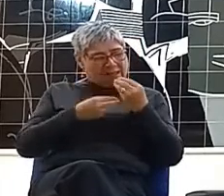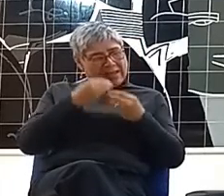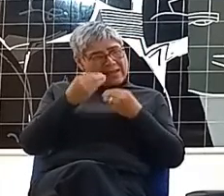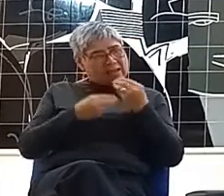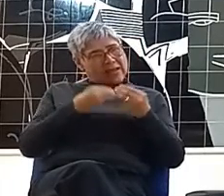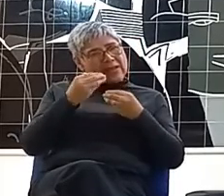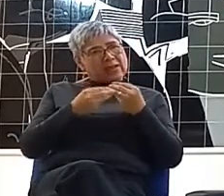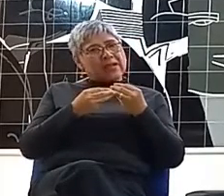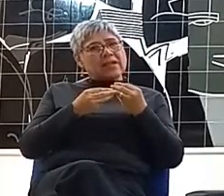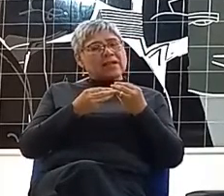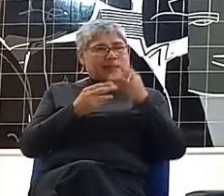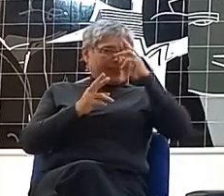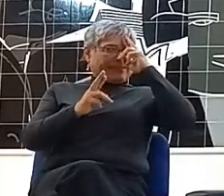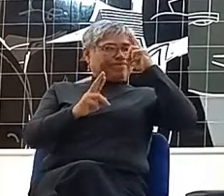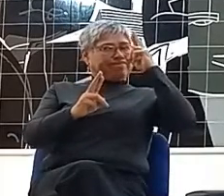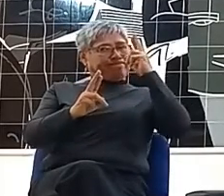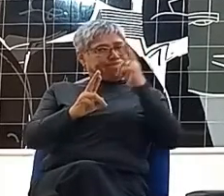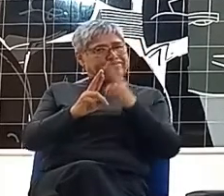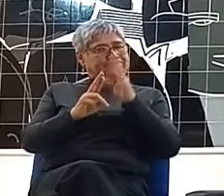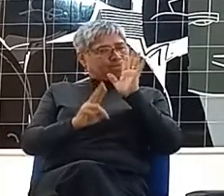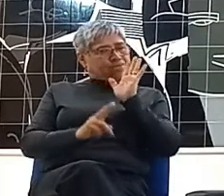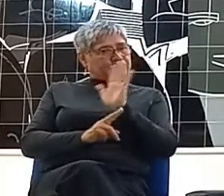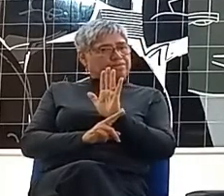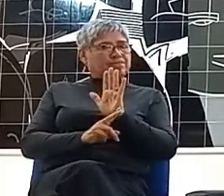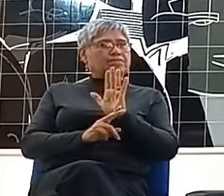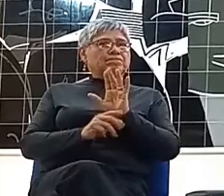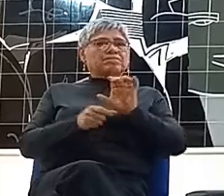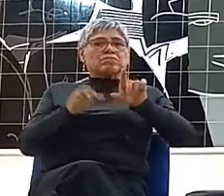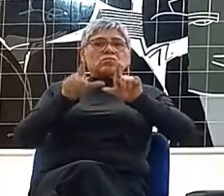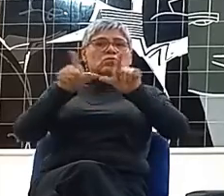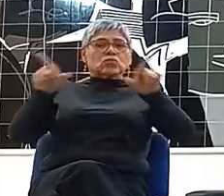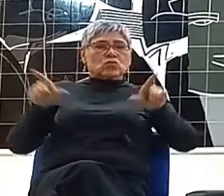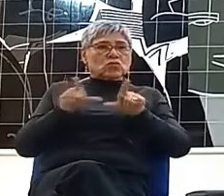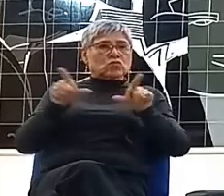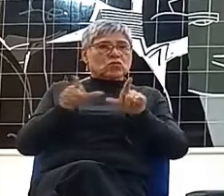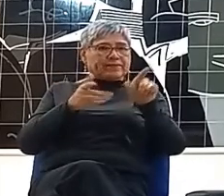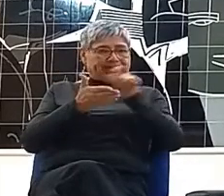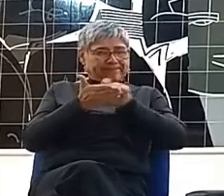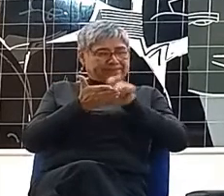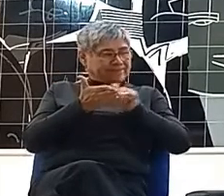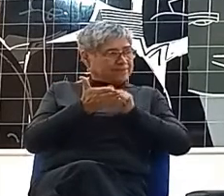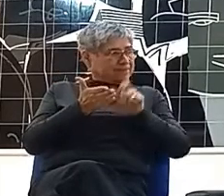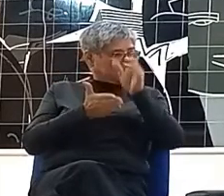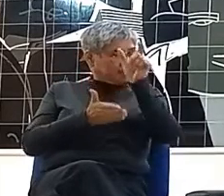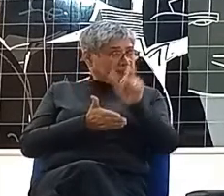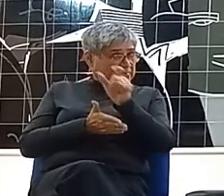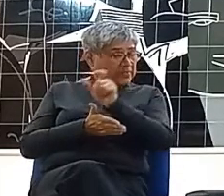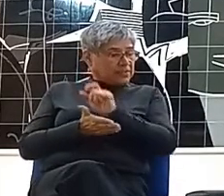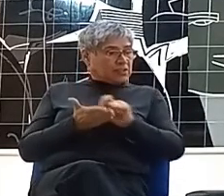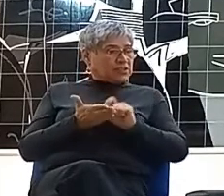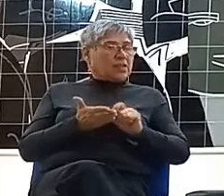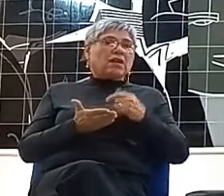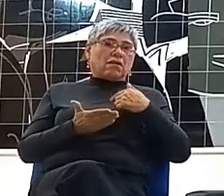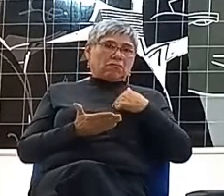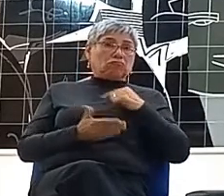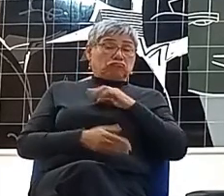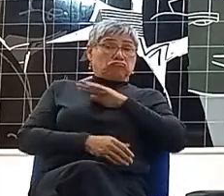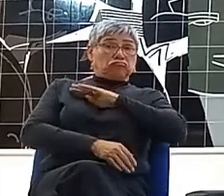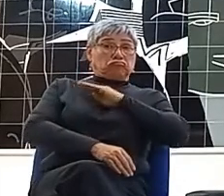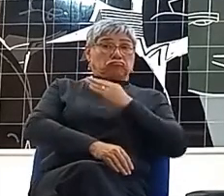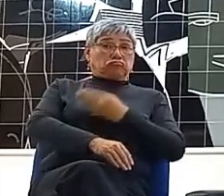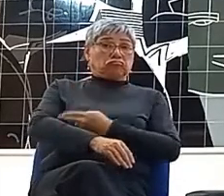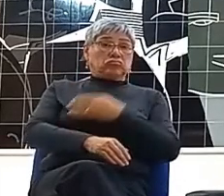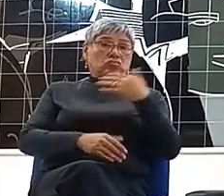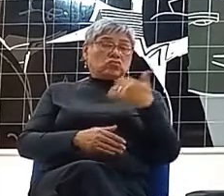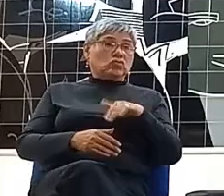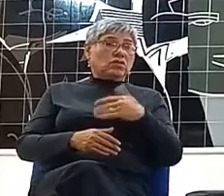hacer un reconocimiento del lugar del escritor. A mí me parece muy valiente las